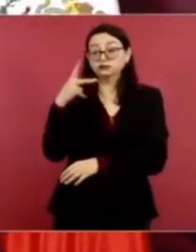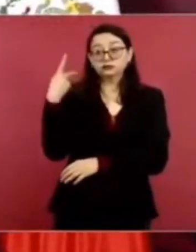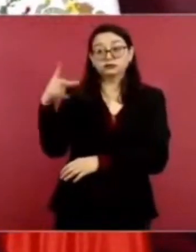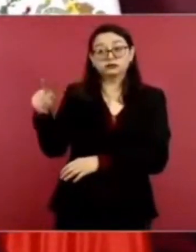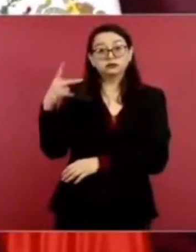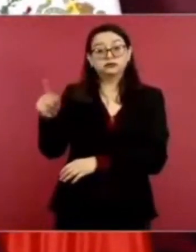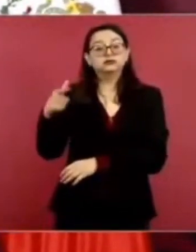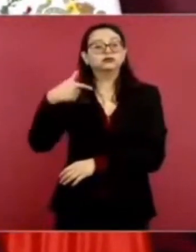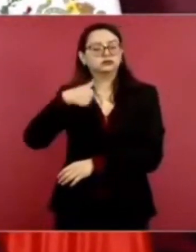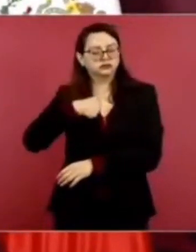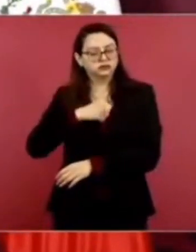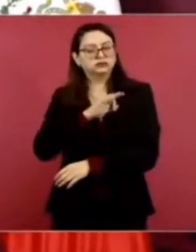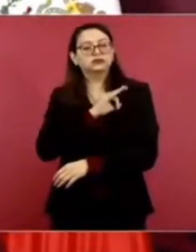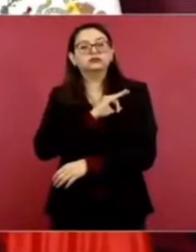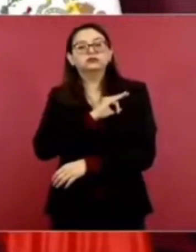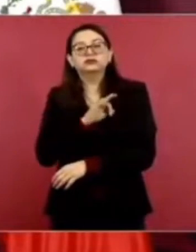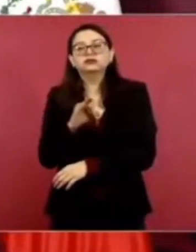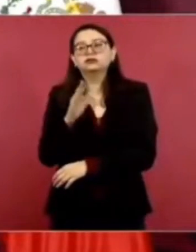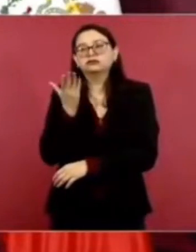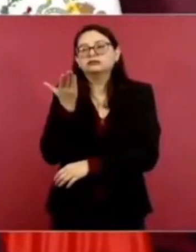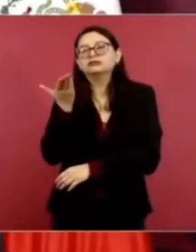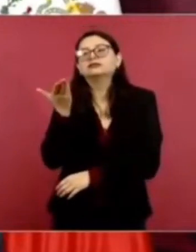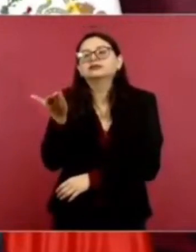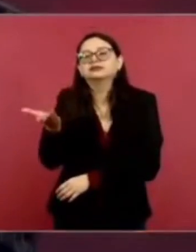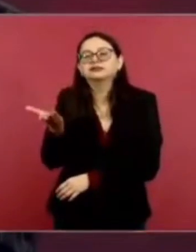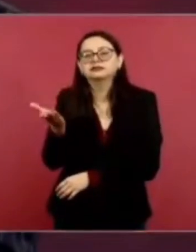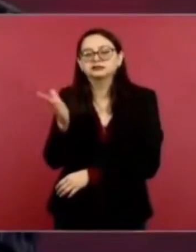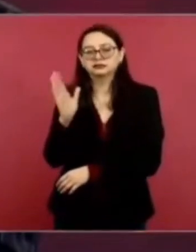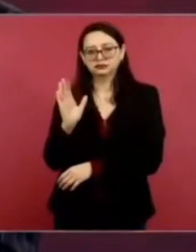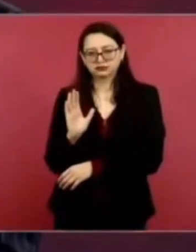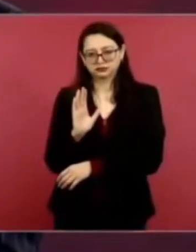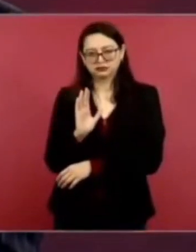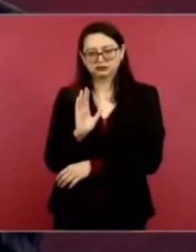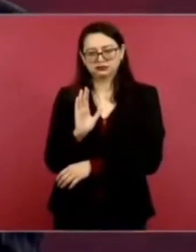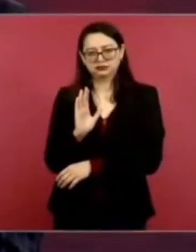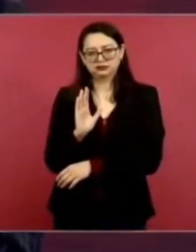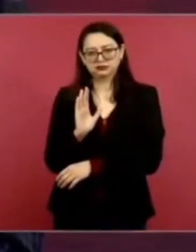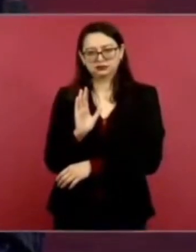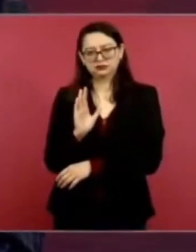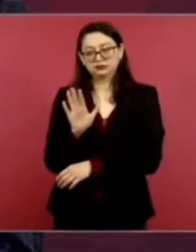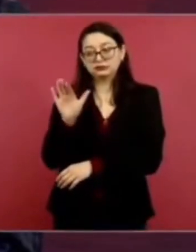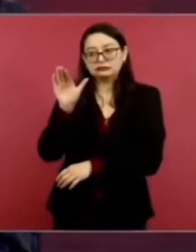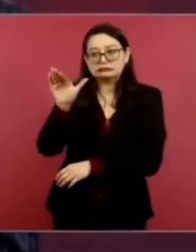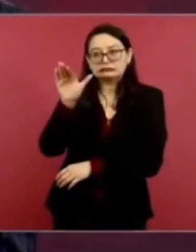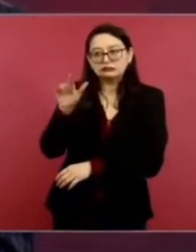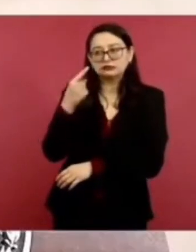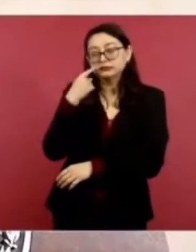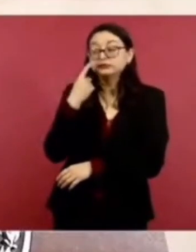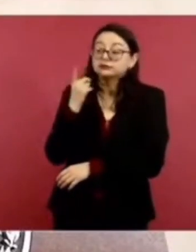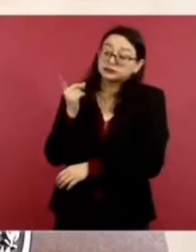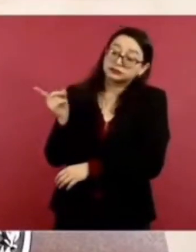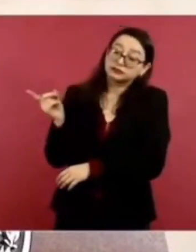podemos nosotros pedirles que revisen